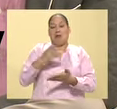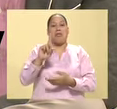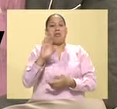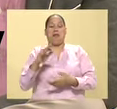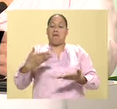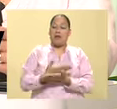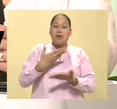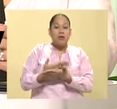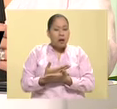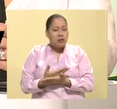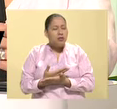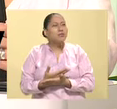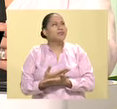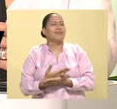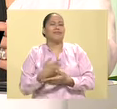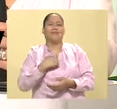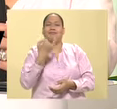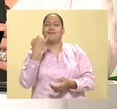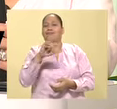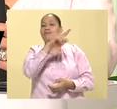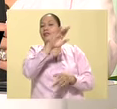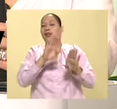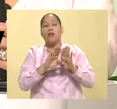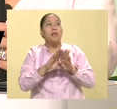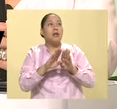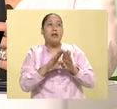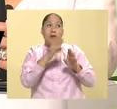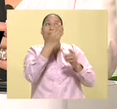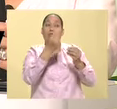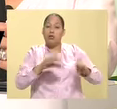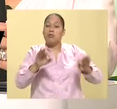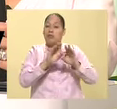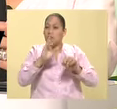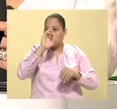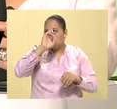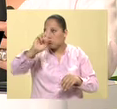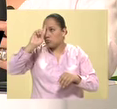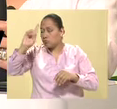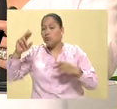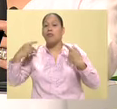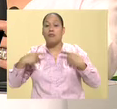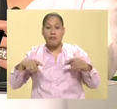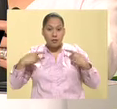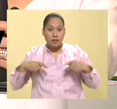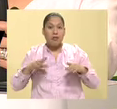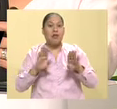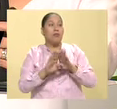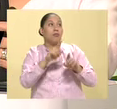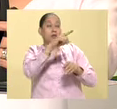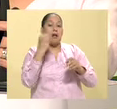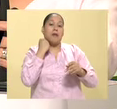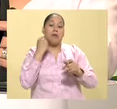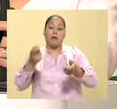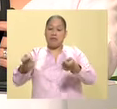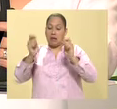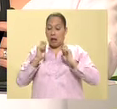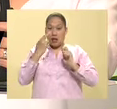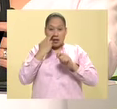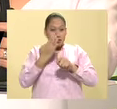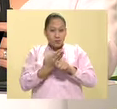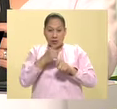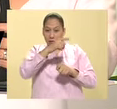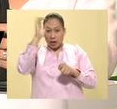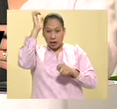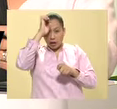pequeña conciencia de saber cuál es la importancia del trabajo que va a desempeñar. Pues Sí. esperemos, porque de profesionistas irresponsables y sin